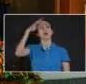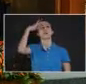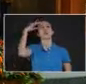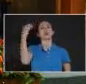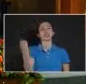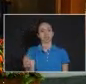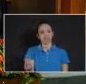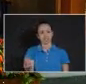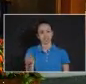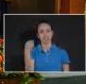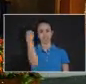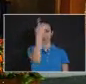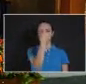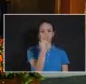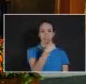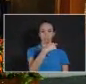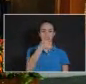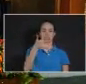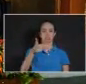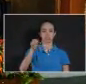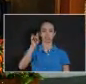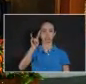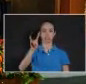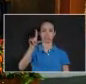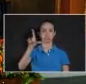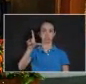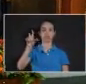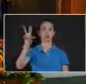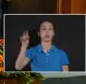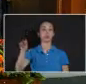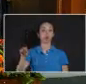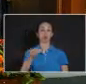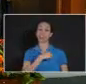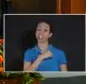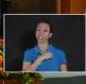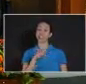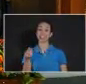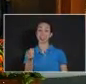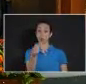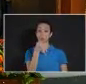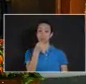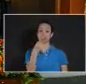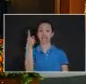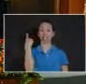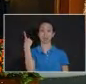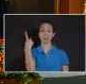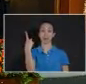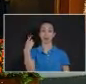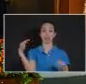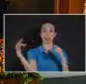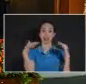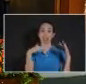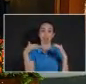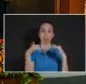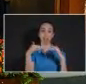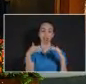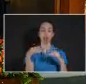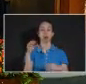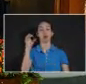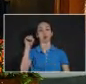Saúl no quería que la gente comiera en su primera batalla o segunda?